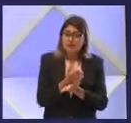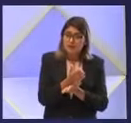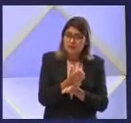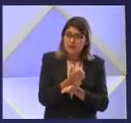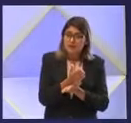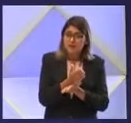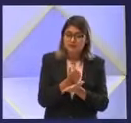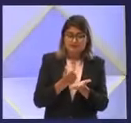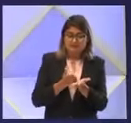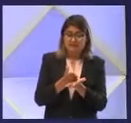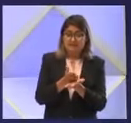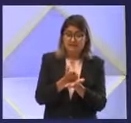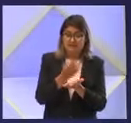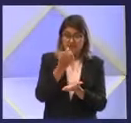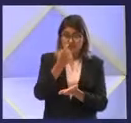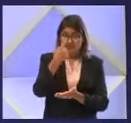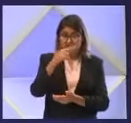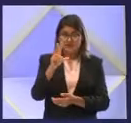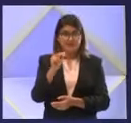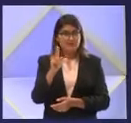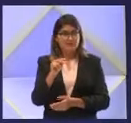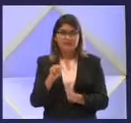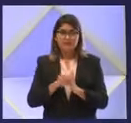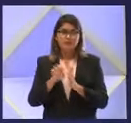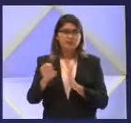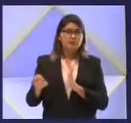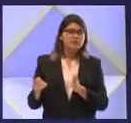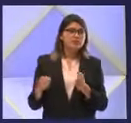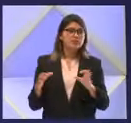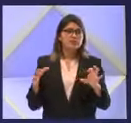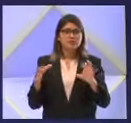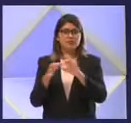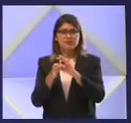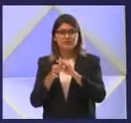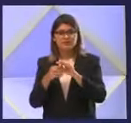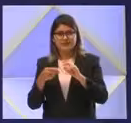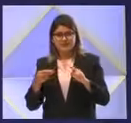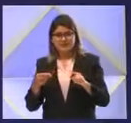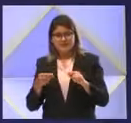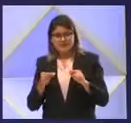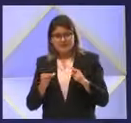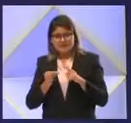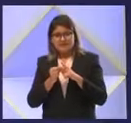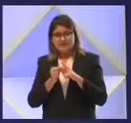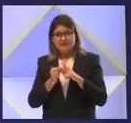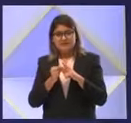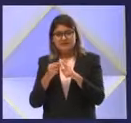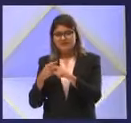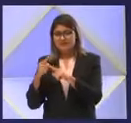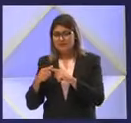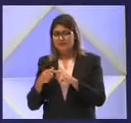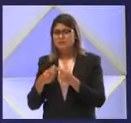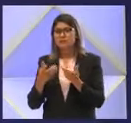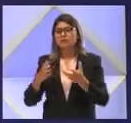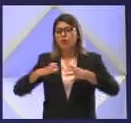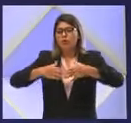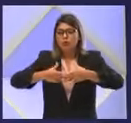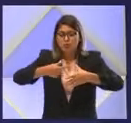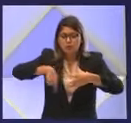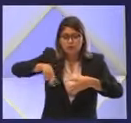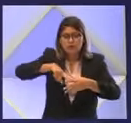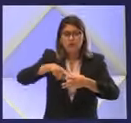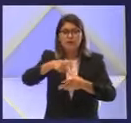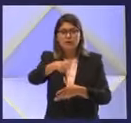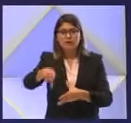difícil acceder a fibra óptica es difícil pero posible que las comunidades rurales accedan